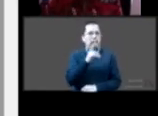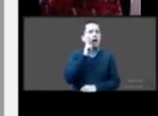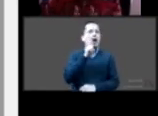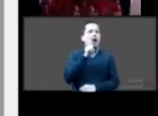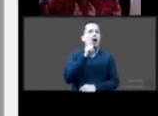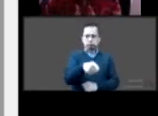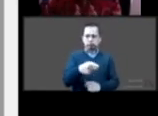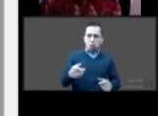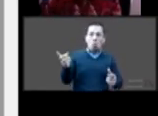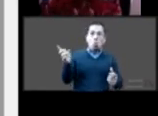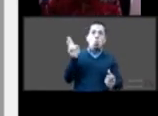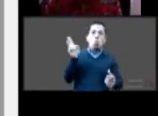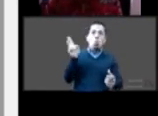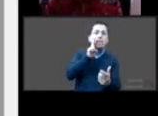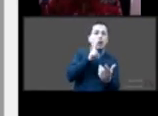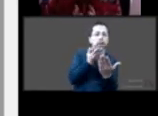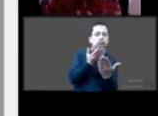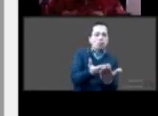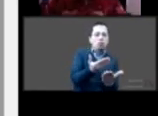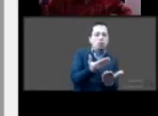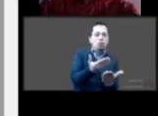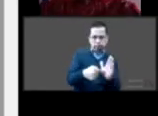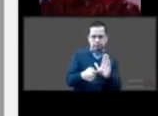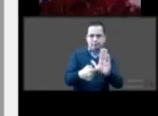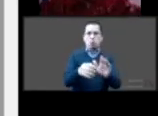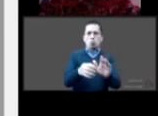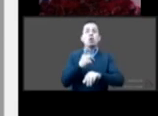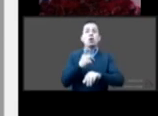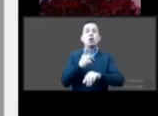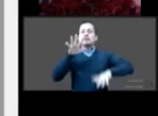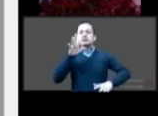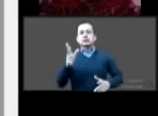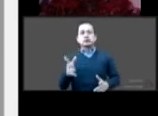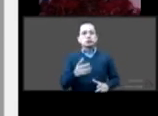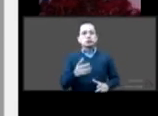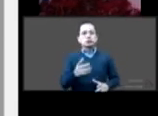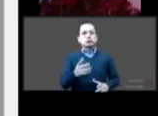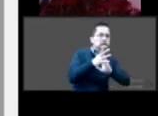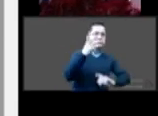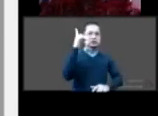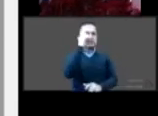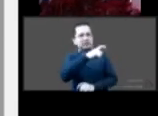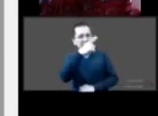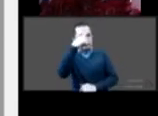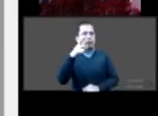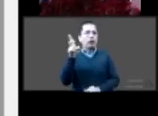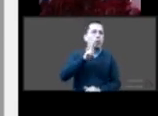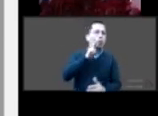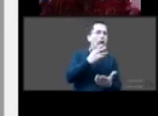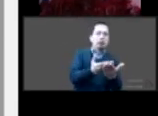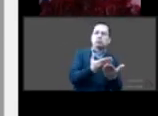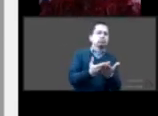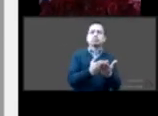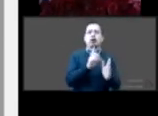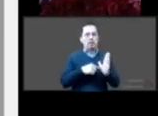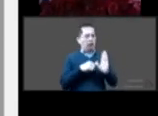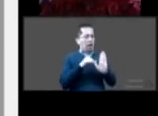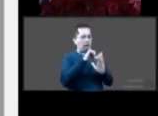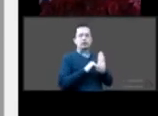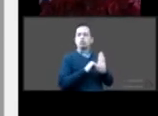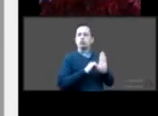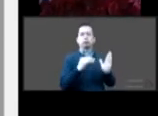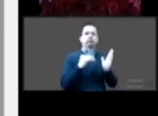porque luego hay cosas muy subjetivas que es muy difícil. Entonces tenemos ese artículo, igual que tenemos